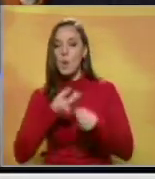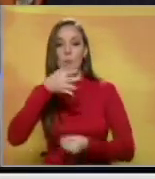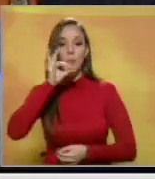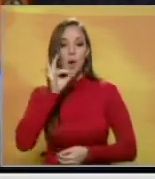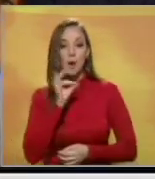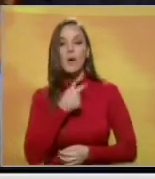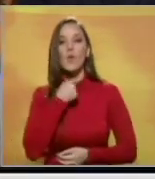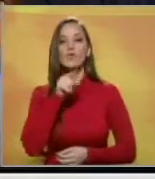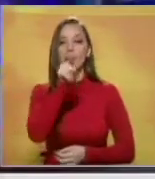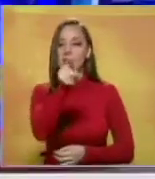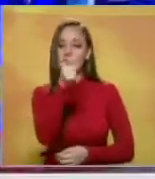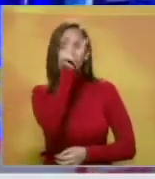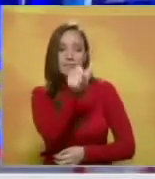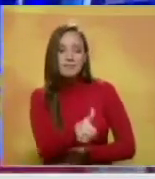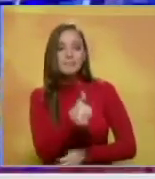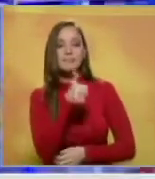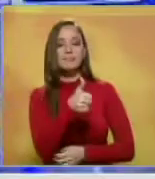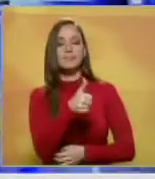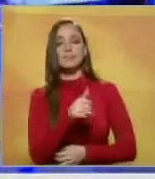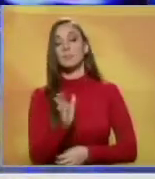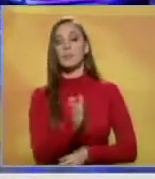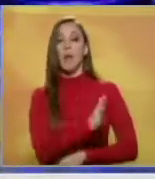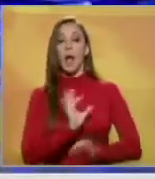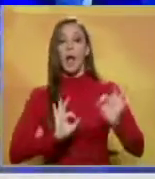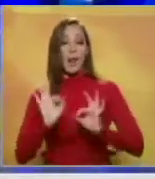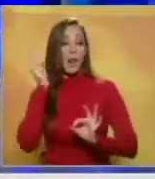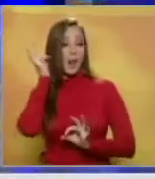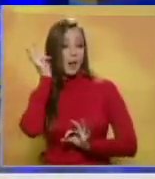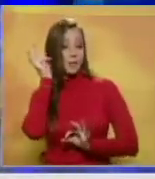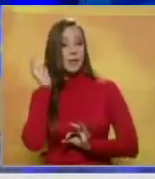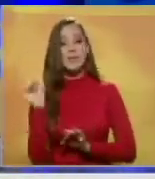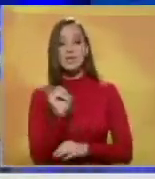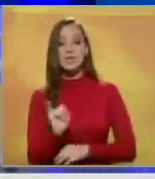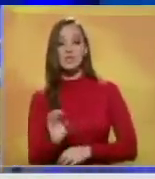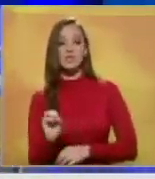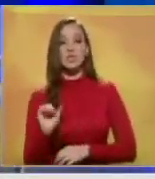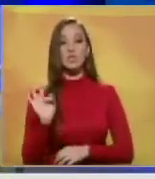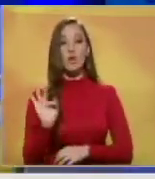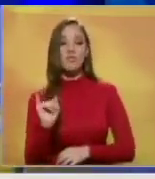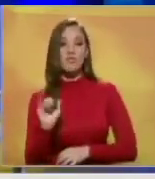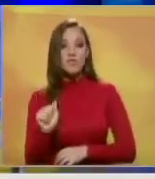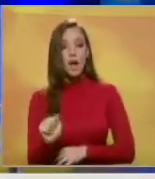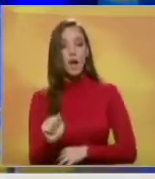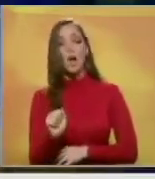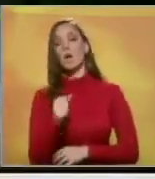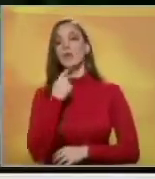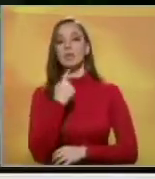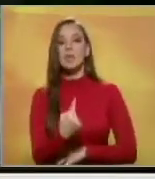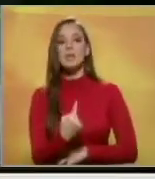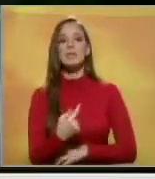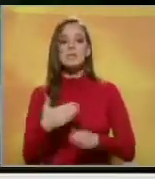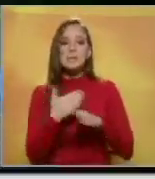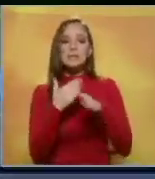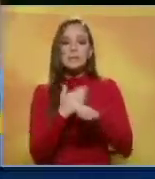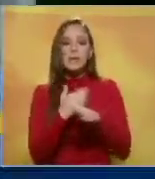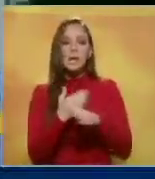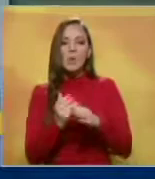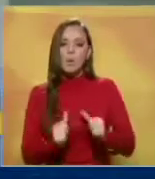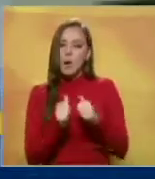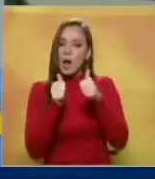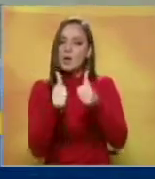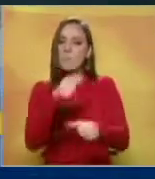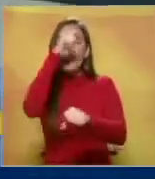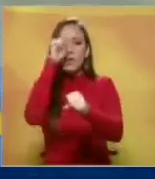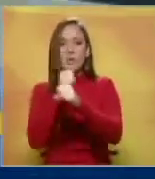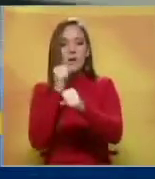at&t queda bien y la actriz sofía vergara recordó los obstáculos en su carrera al inicio durante sus comienzos en los